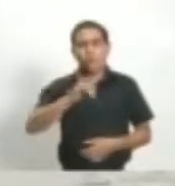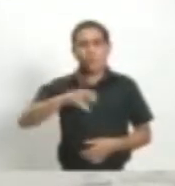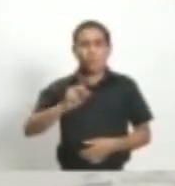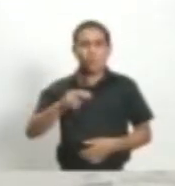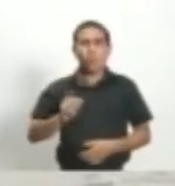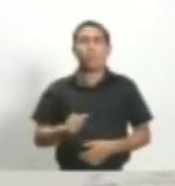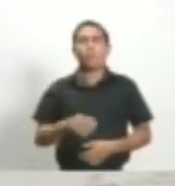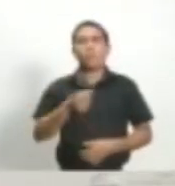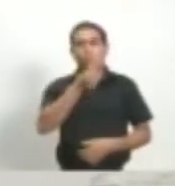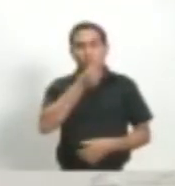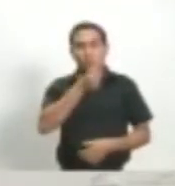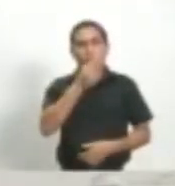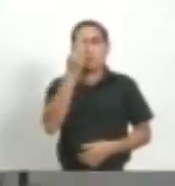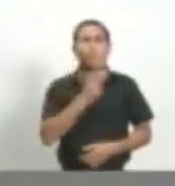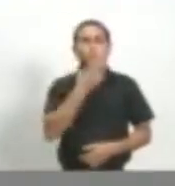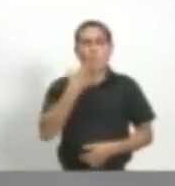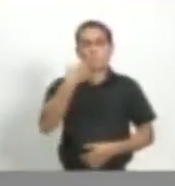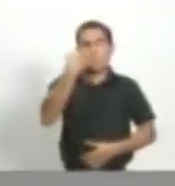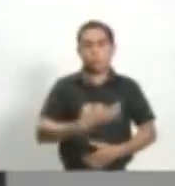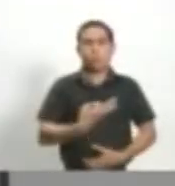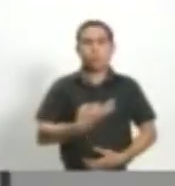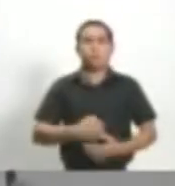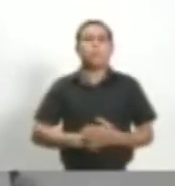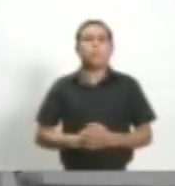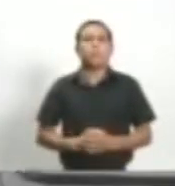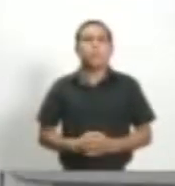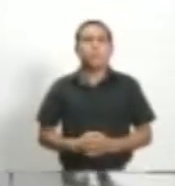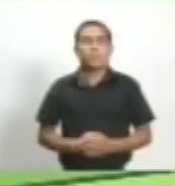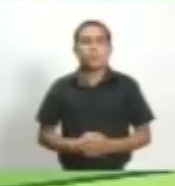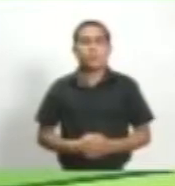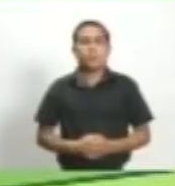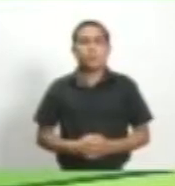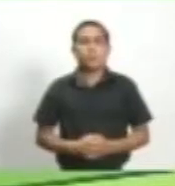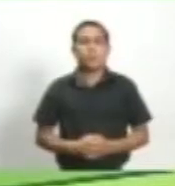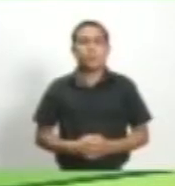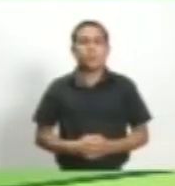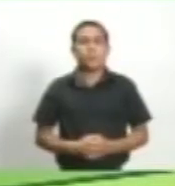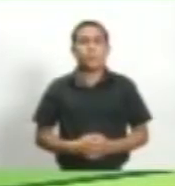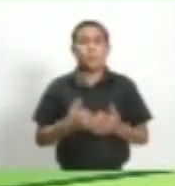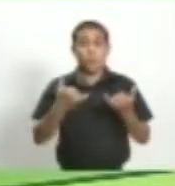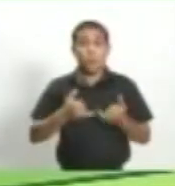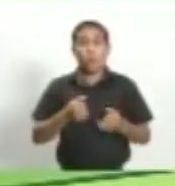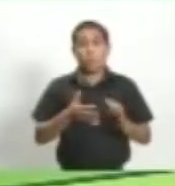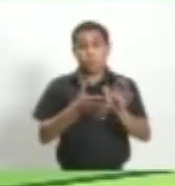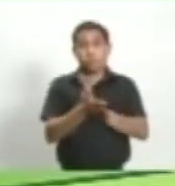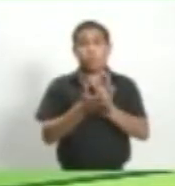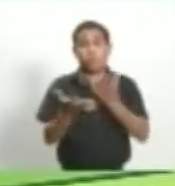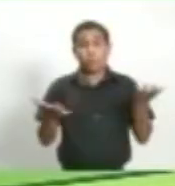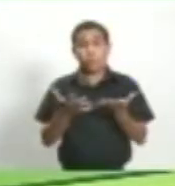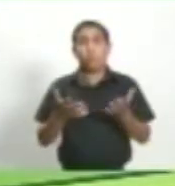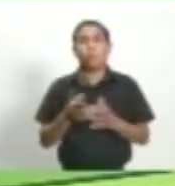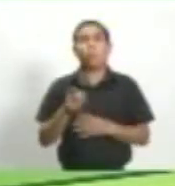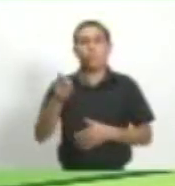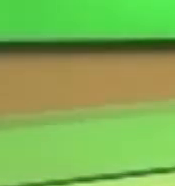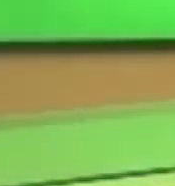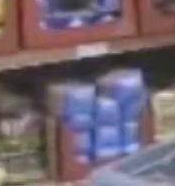Beltrán Rodríguez, las noticias, un compromiso con la verdad. Es momento de ir con información comercial desde Sincelejo.